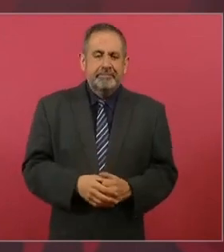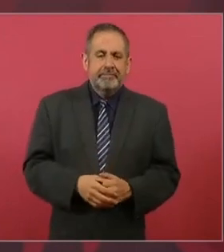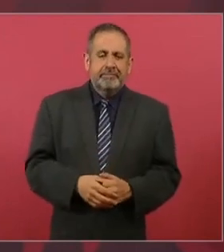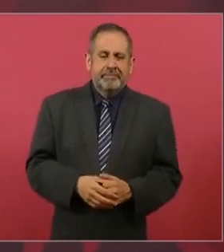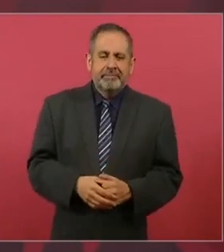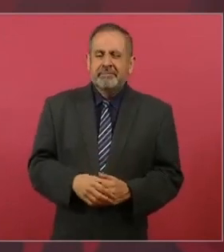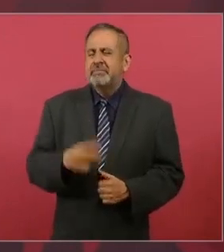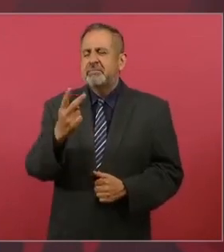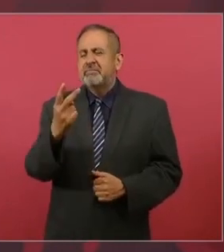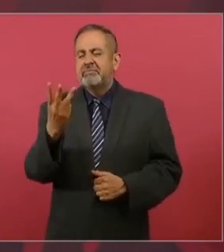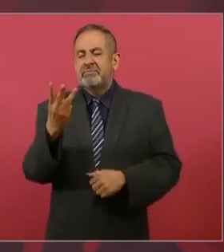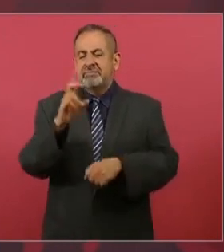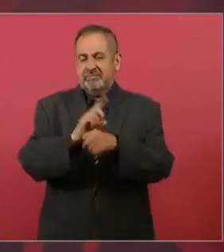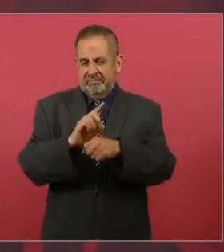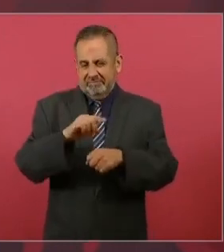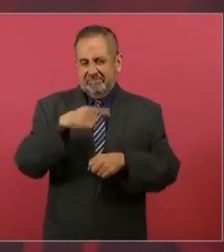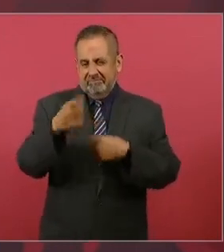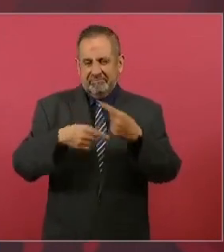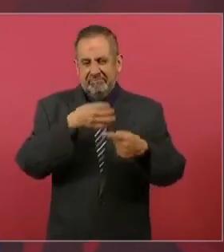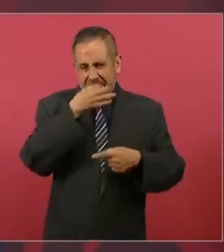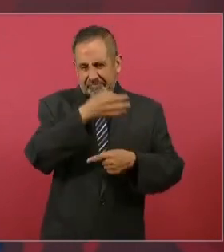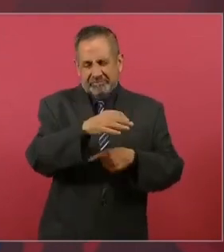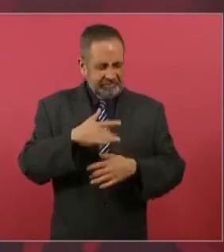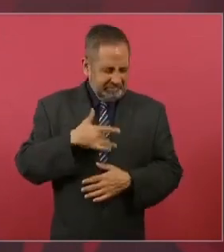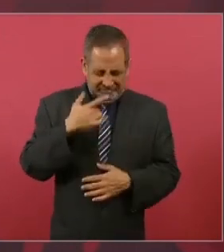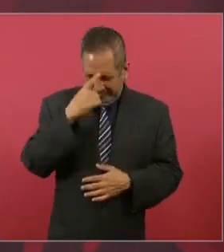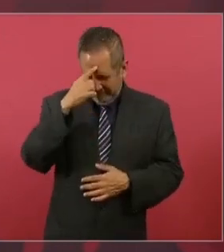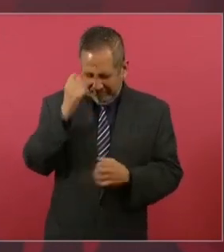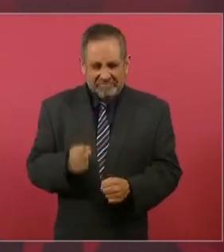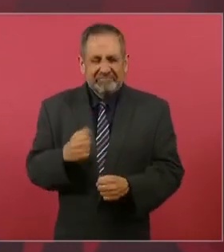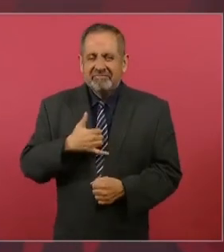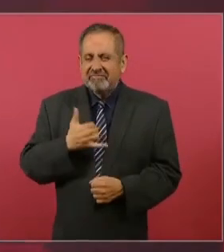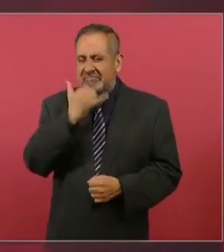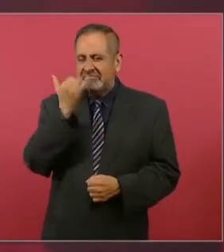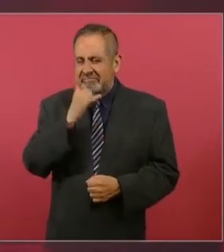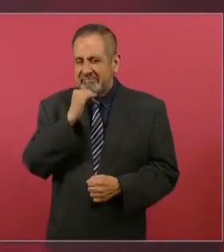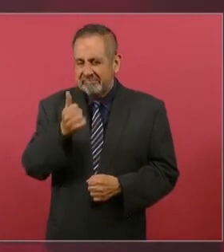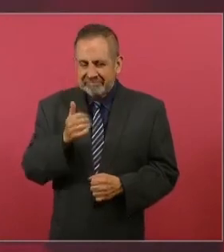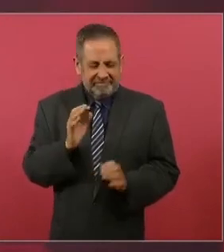2 o 3 días les digo. Y estoy seguro que no me voy a equivocar.